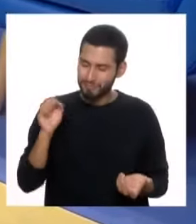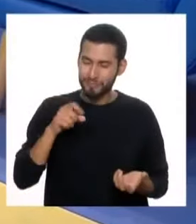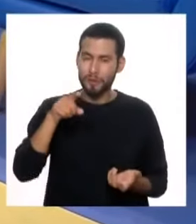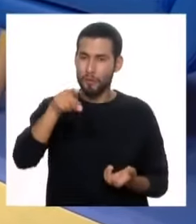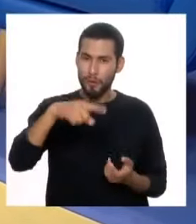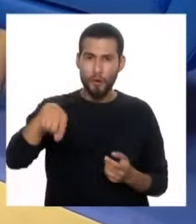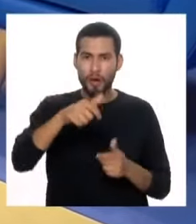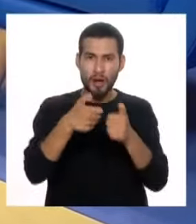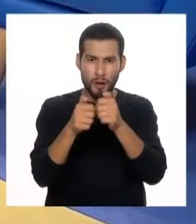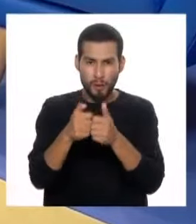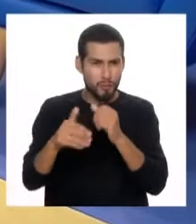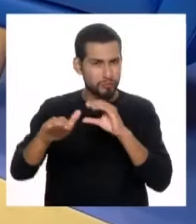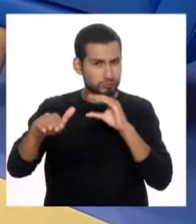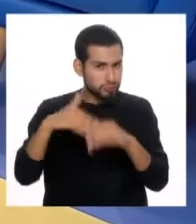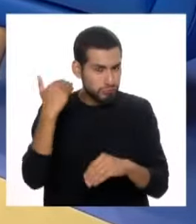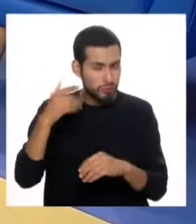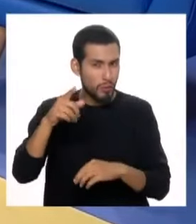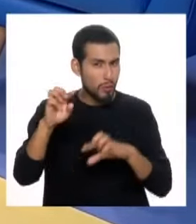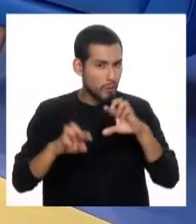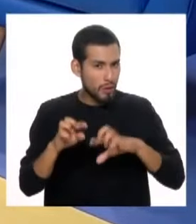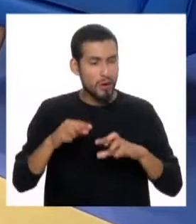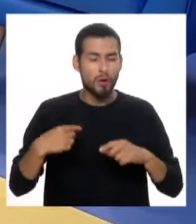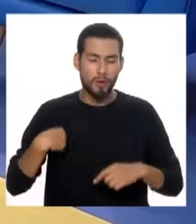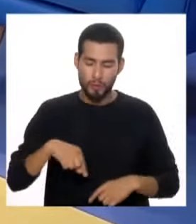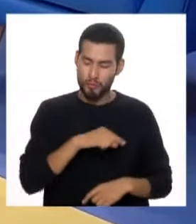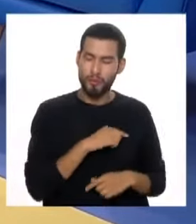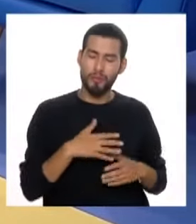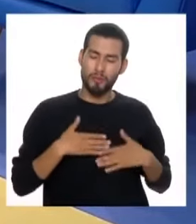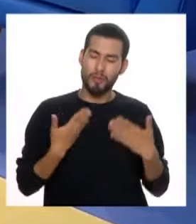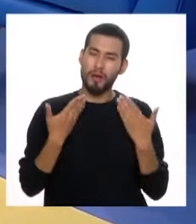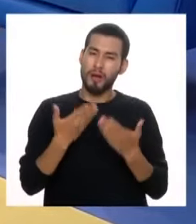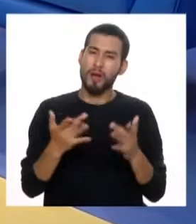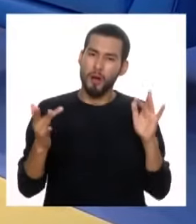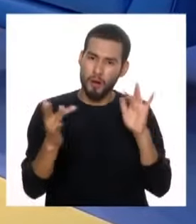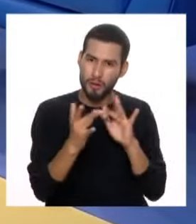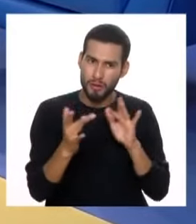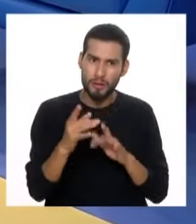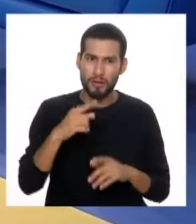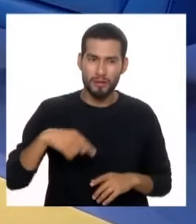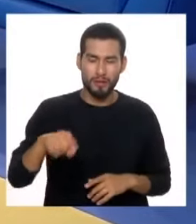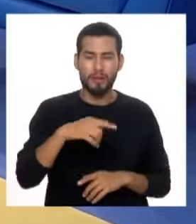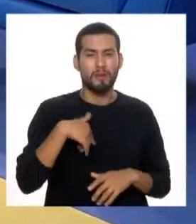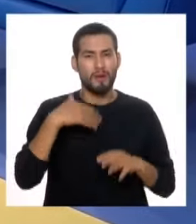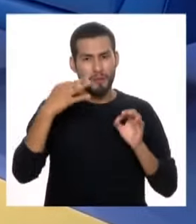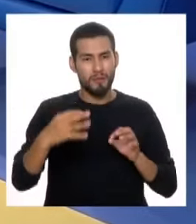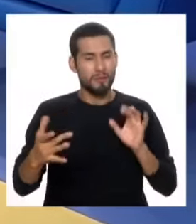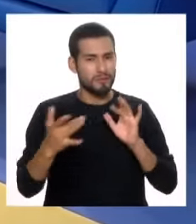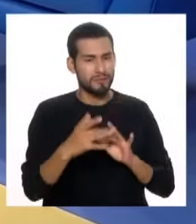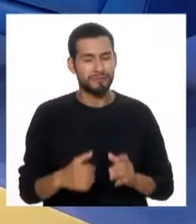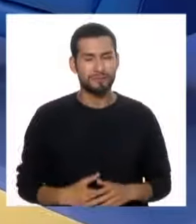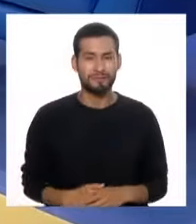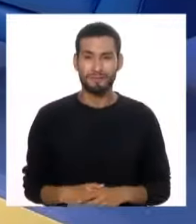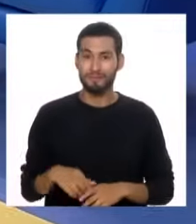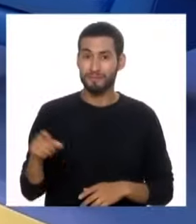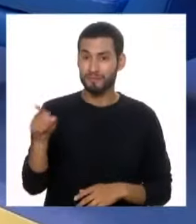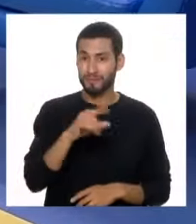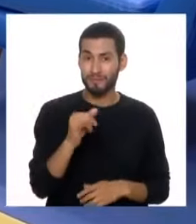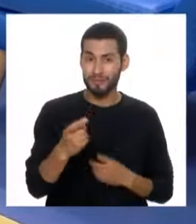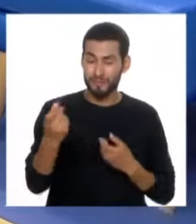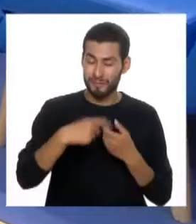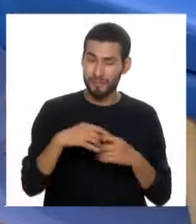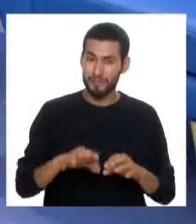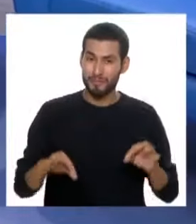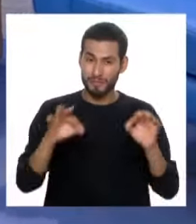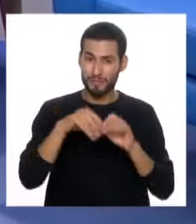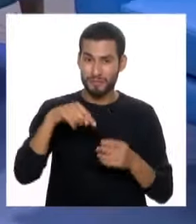pongan cual sea la duda que tengan para que nosotros podamos conectar con la realidad. Bueno, ustedes también son parte fundamental